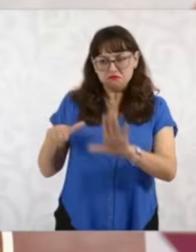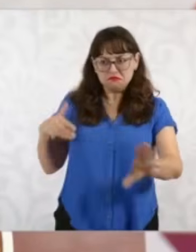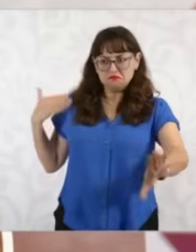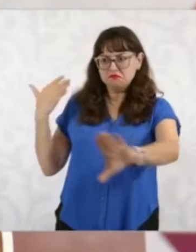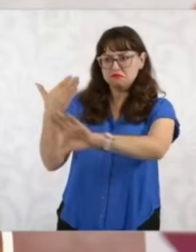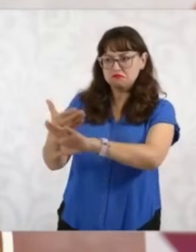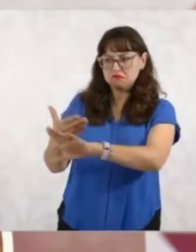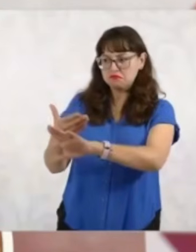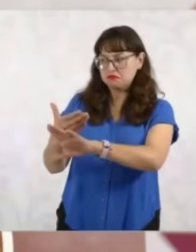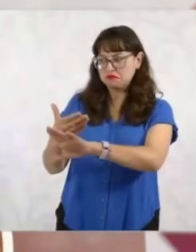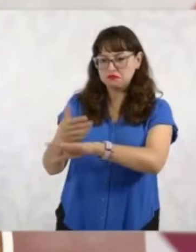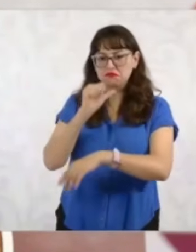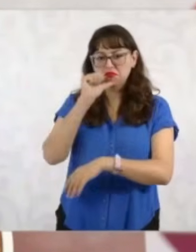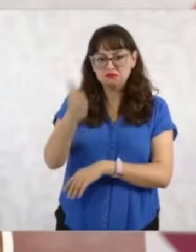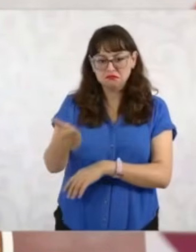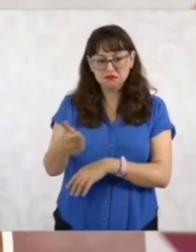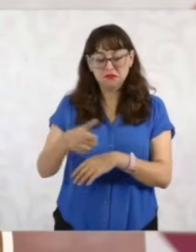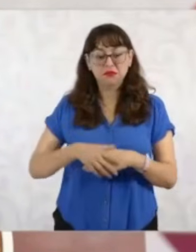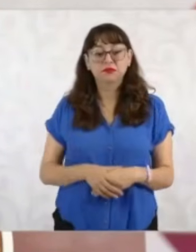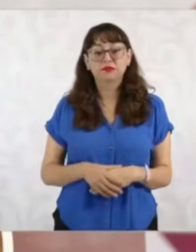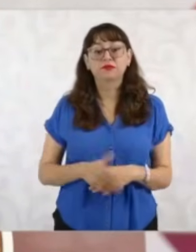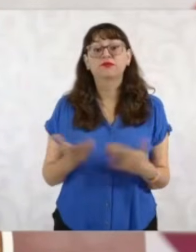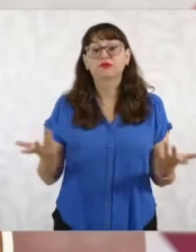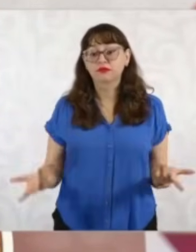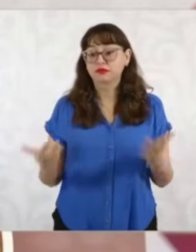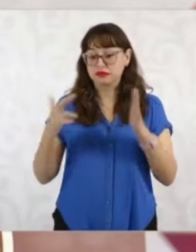Lo que está en los lineamientos está en la ley.